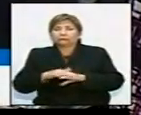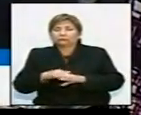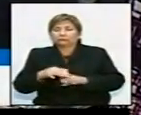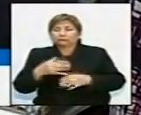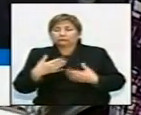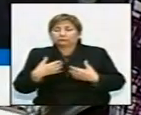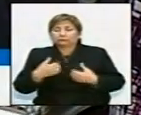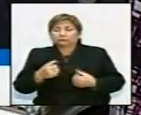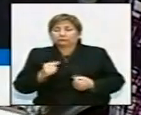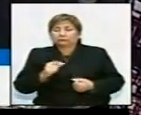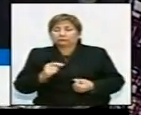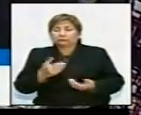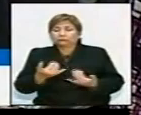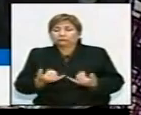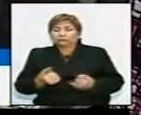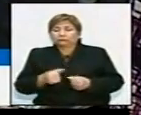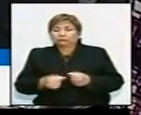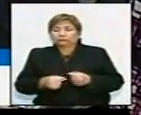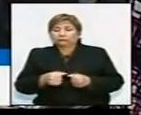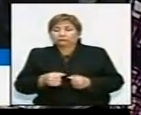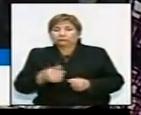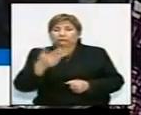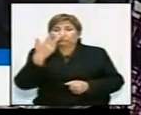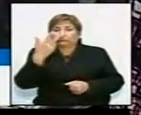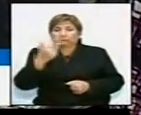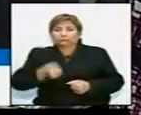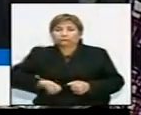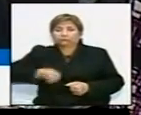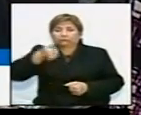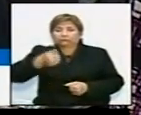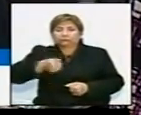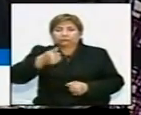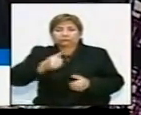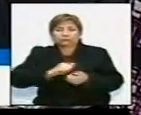de Salud. A la fecha, hay tres directores cambiados.